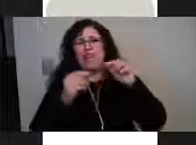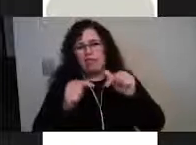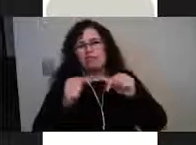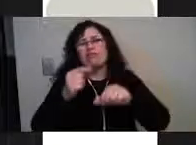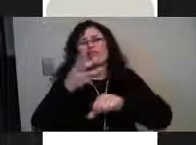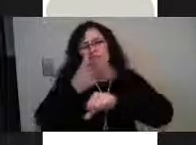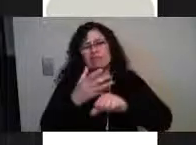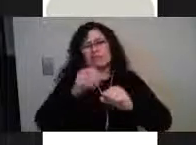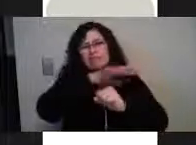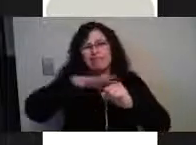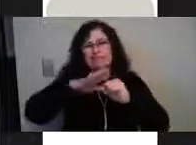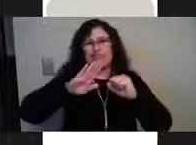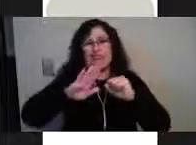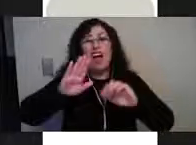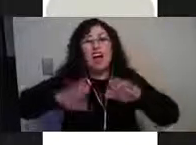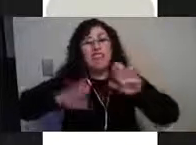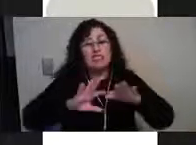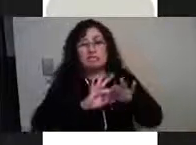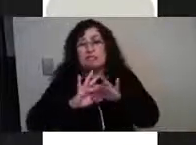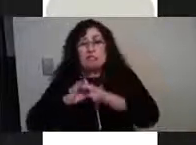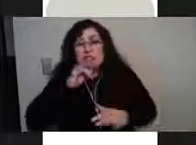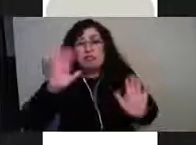no es posible determinar su origen, ¿ya?